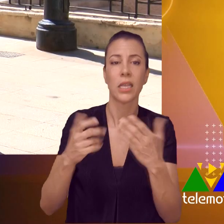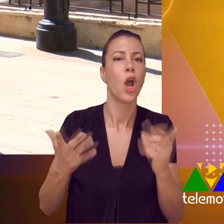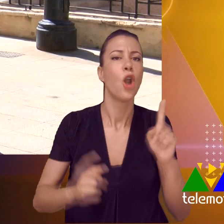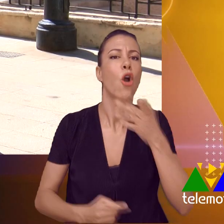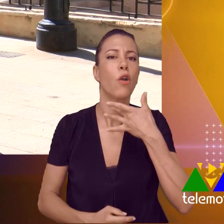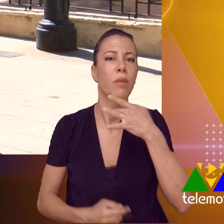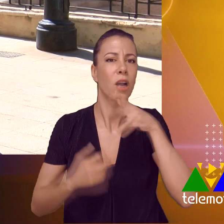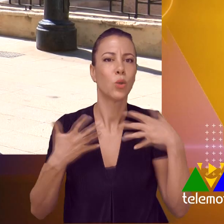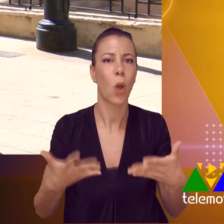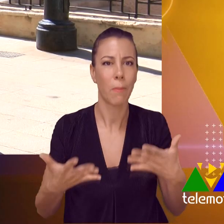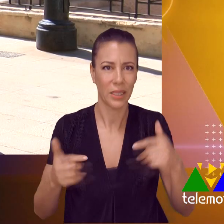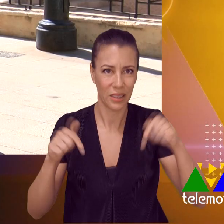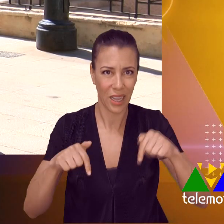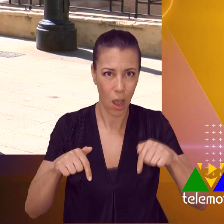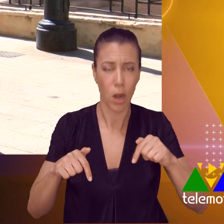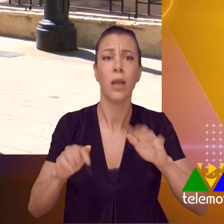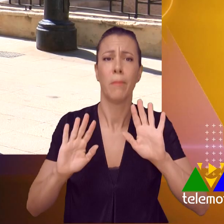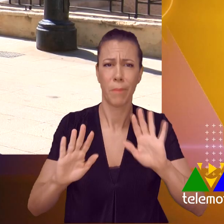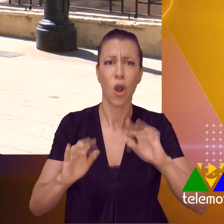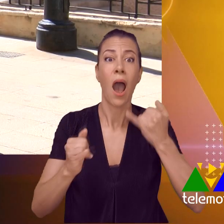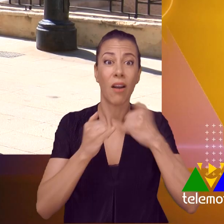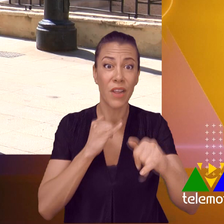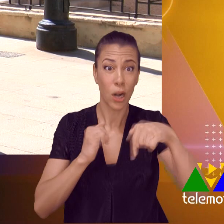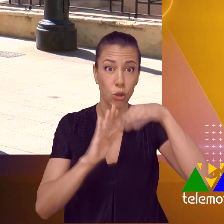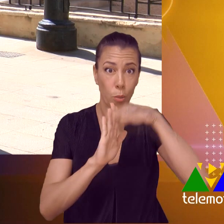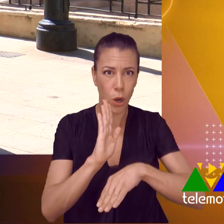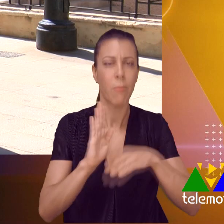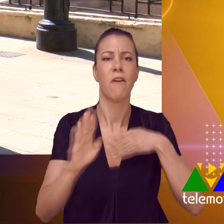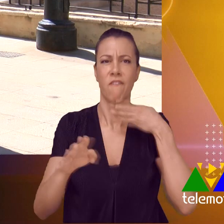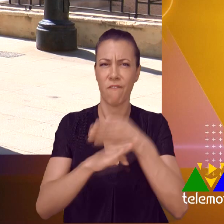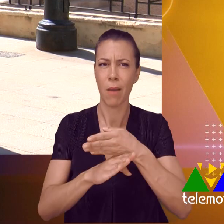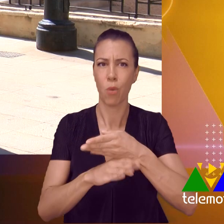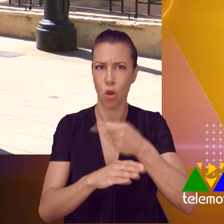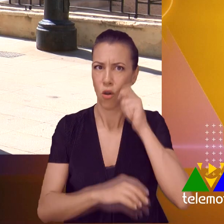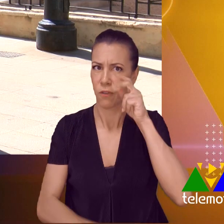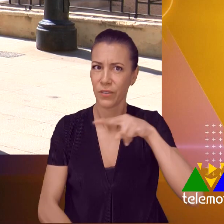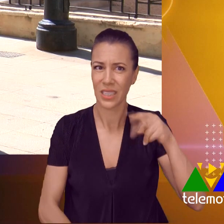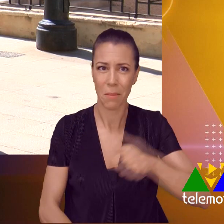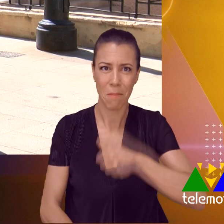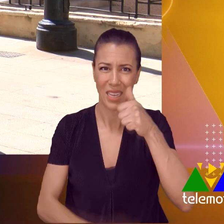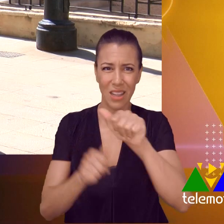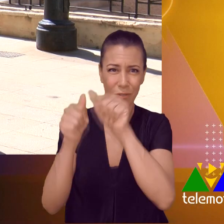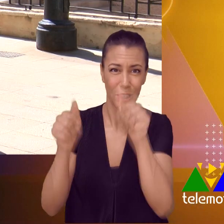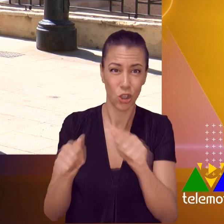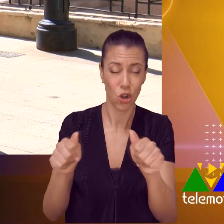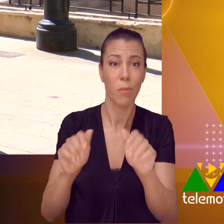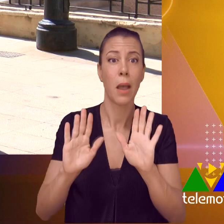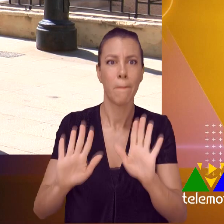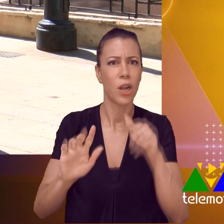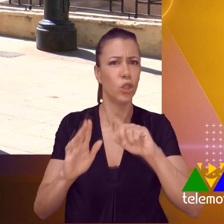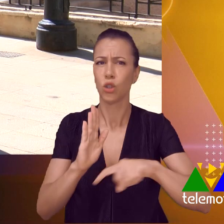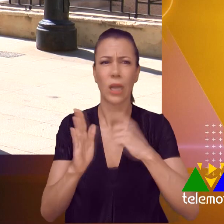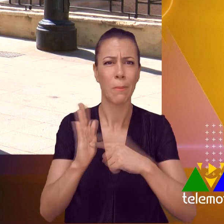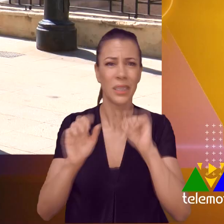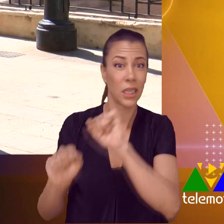conocemos actualmente como patio de armas, que lo visitaremos al final de nuestro programa. Hacemos mención, lógicamente, a la fisonomía que tenemos aquí, que es totalmente defensiva, pero,